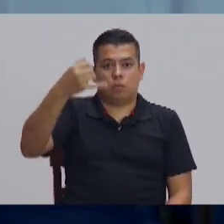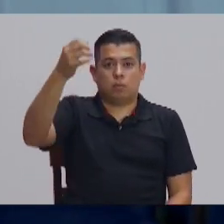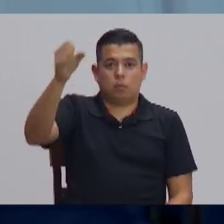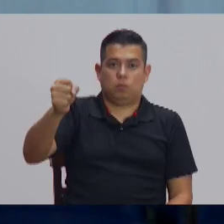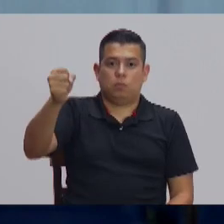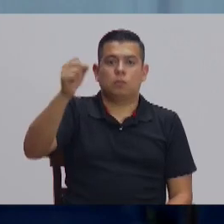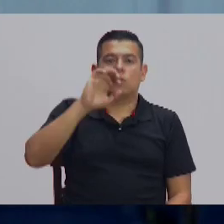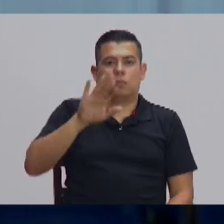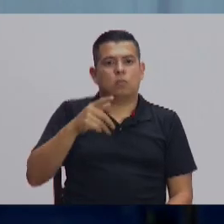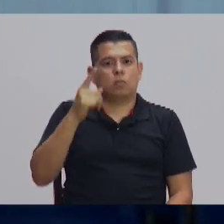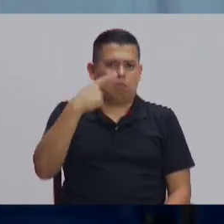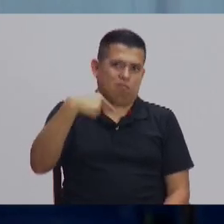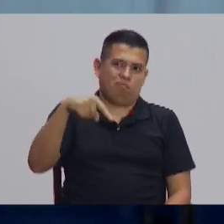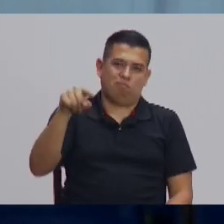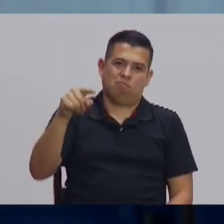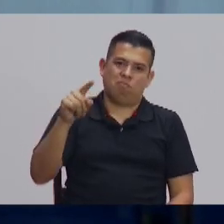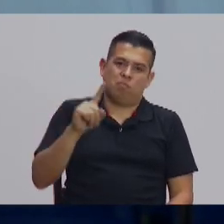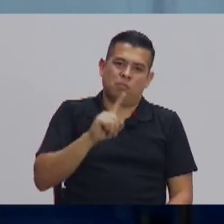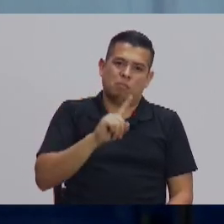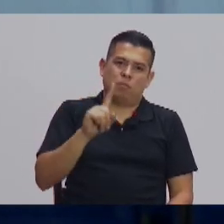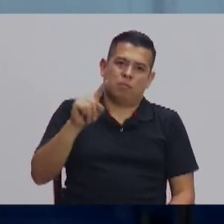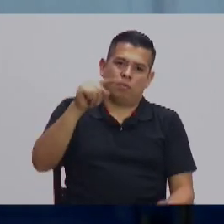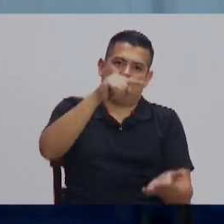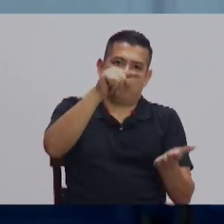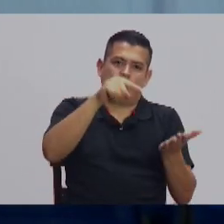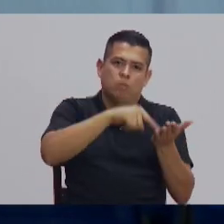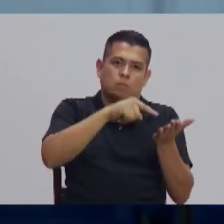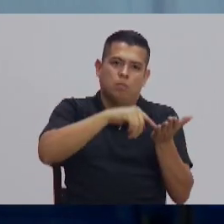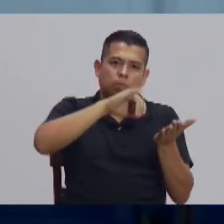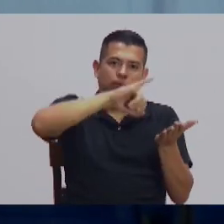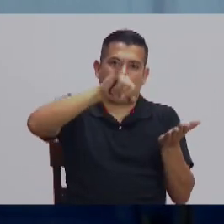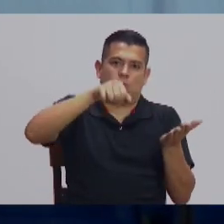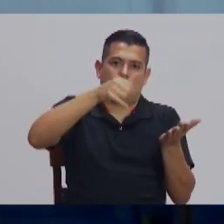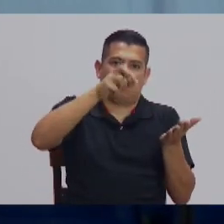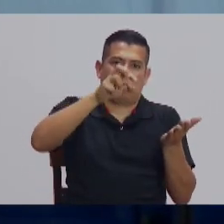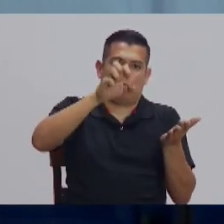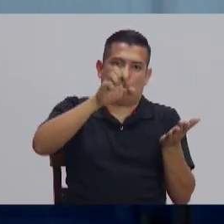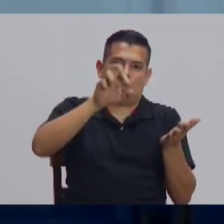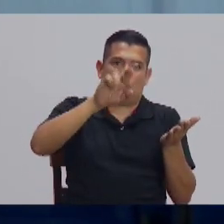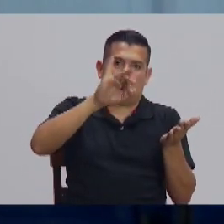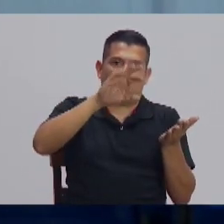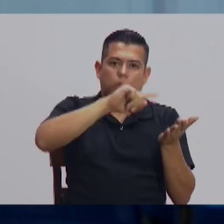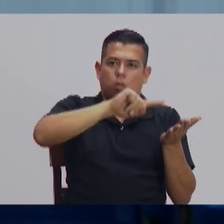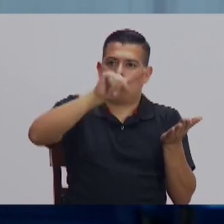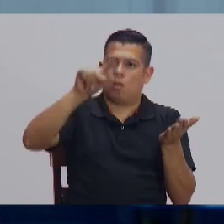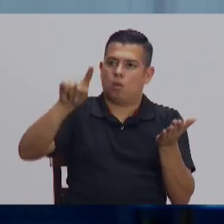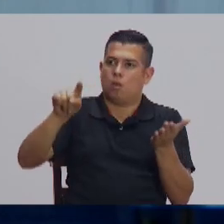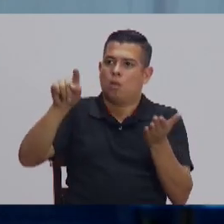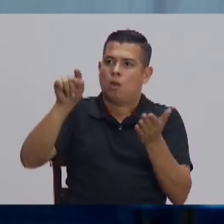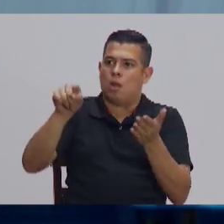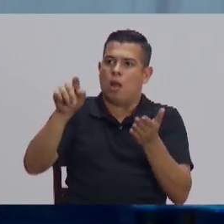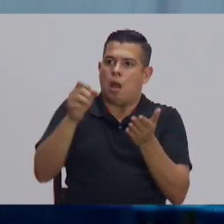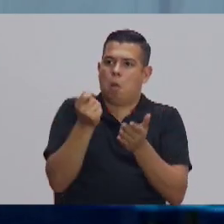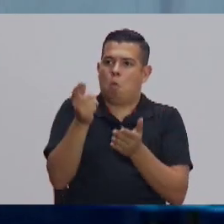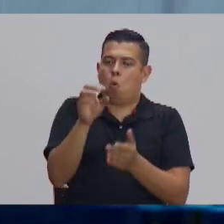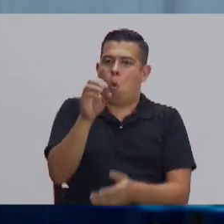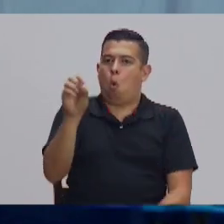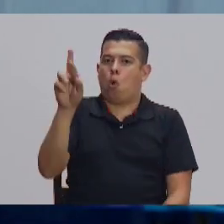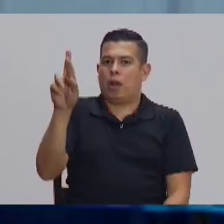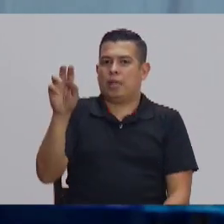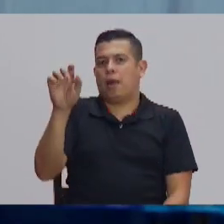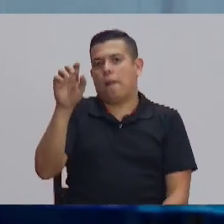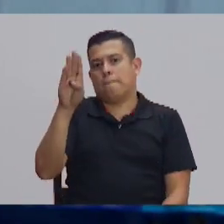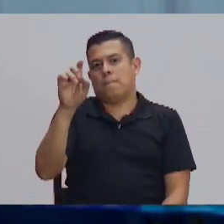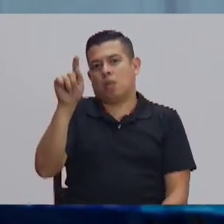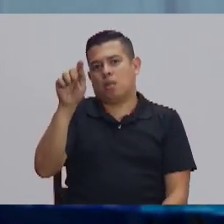hombres desde jericó a ai que estaba junto a beta ven hacia el oriente de vettel y